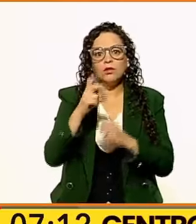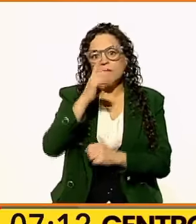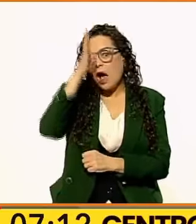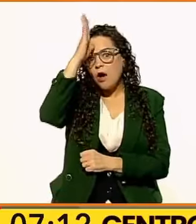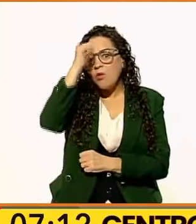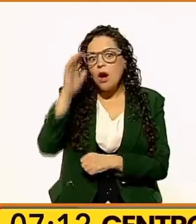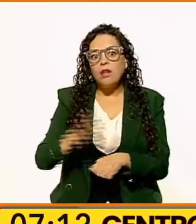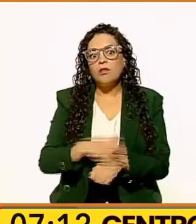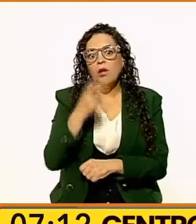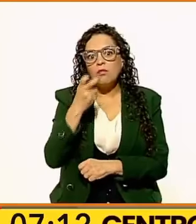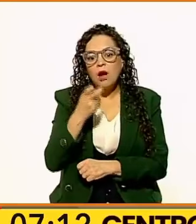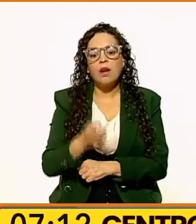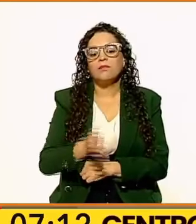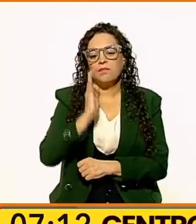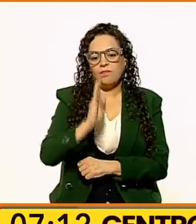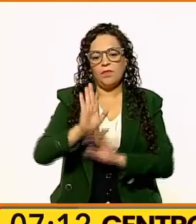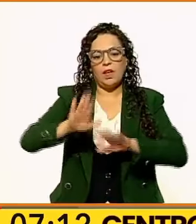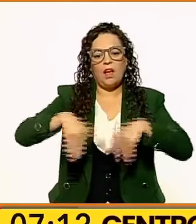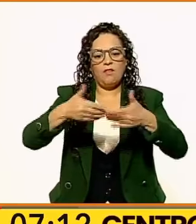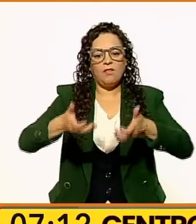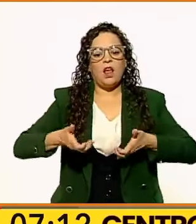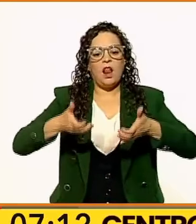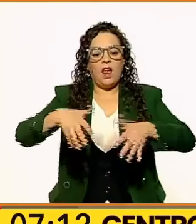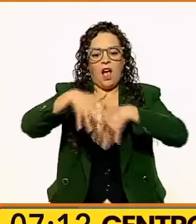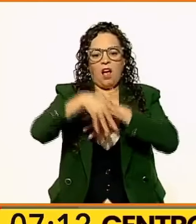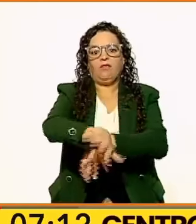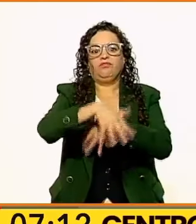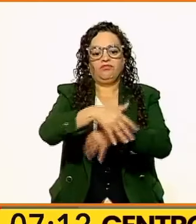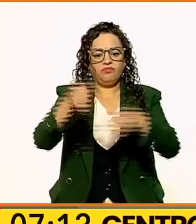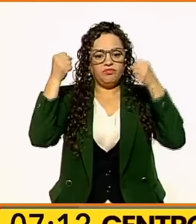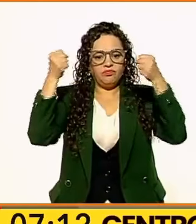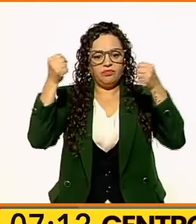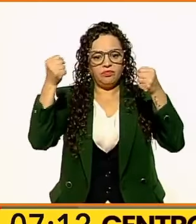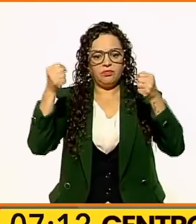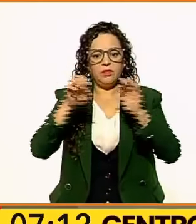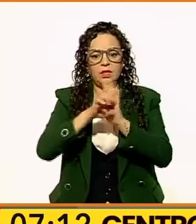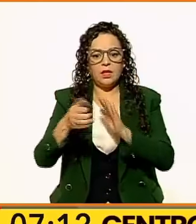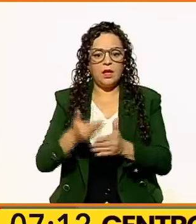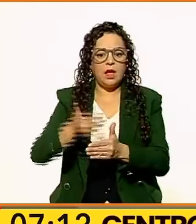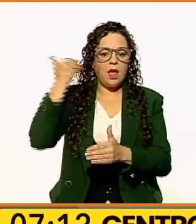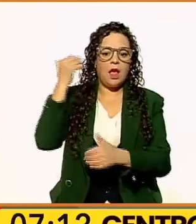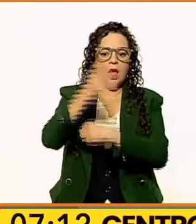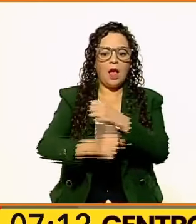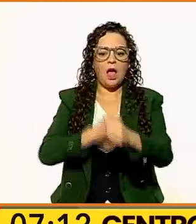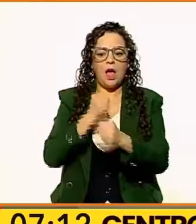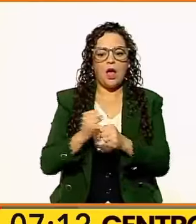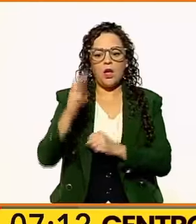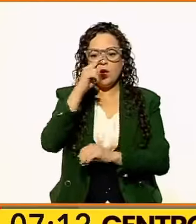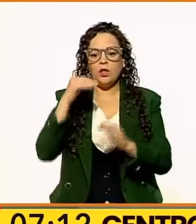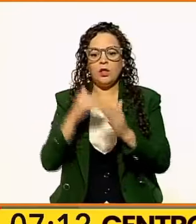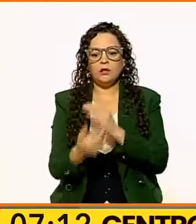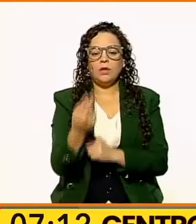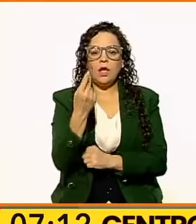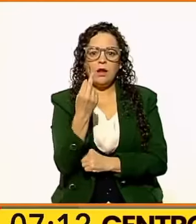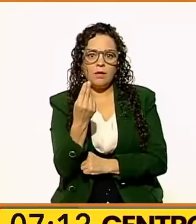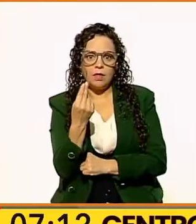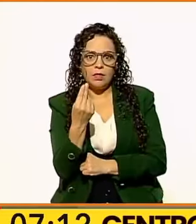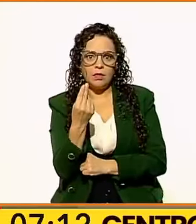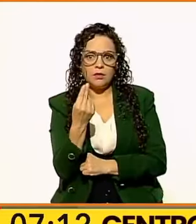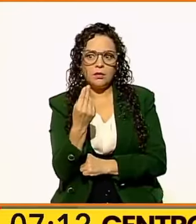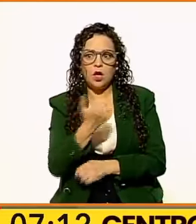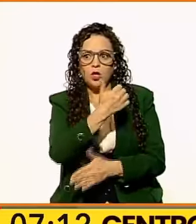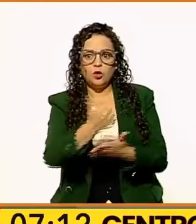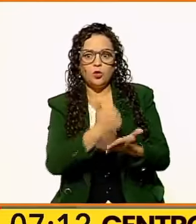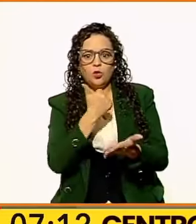forma muy importante con las protestas que se dieron en el año 2025 durante el verano en diferentes ciudades